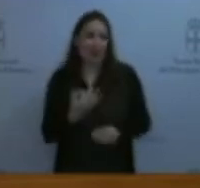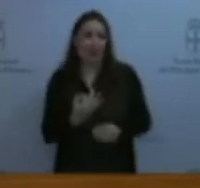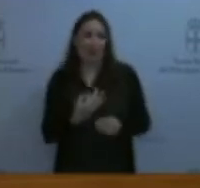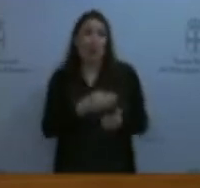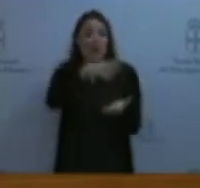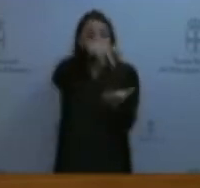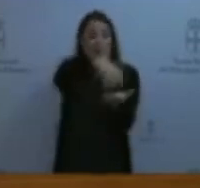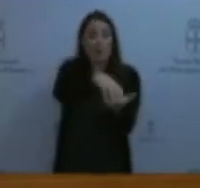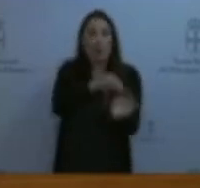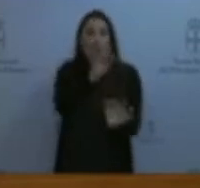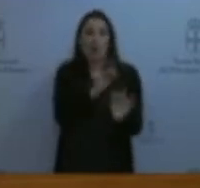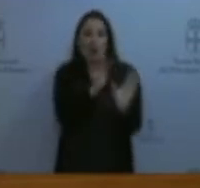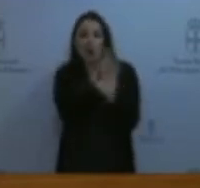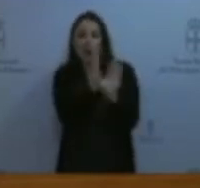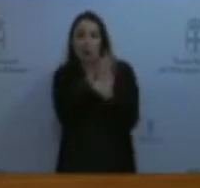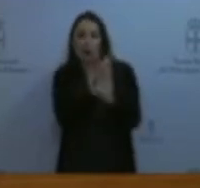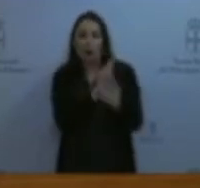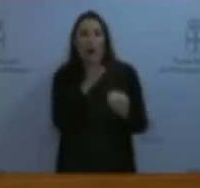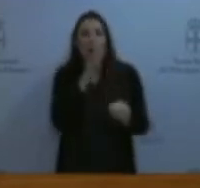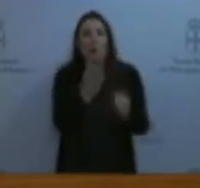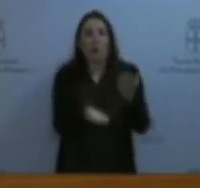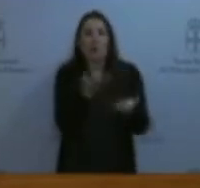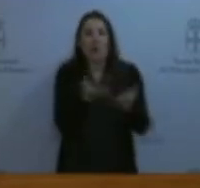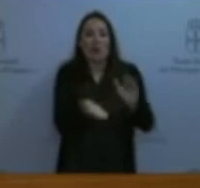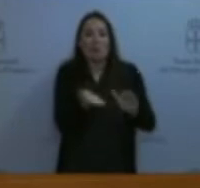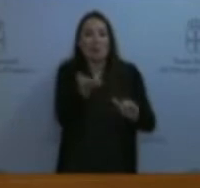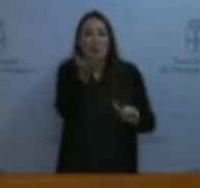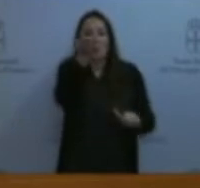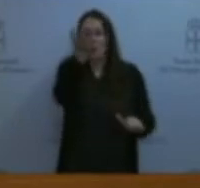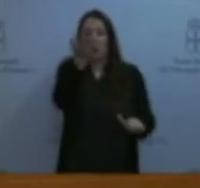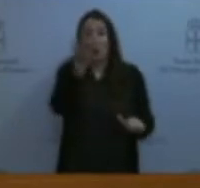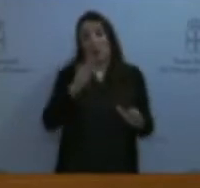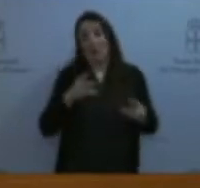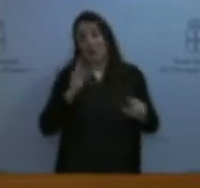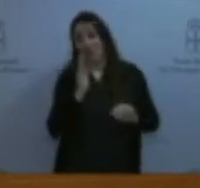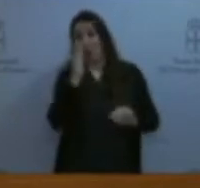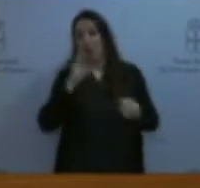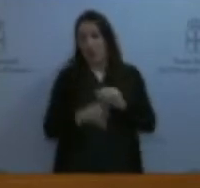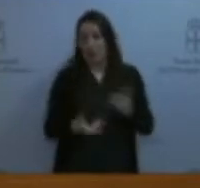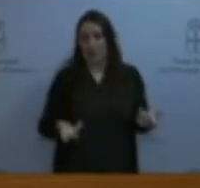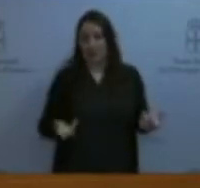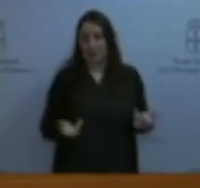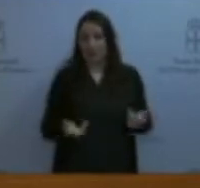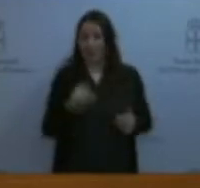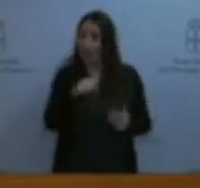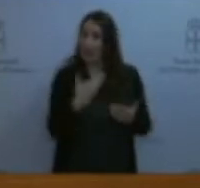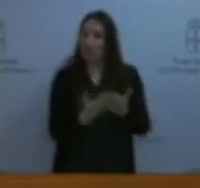medidores para que no den valores más elevados y nos evitemos sanciones. Aquí nuestra primera